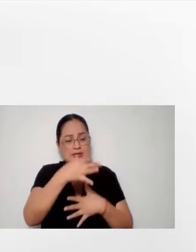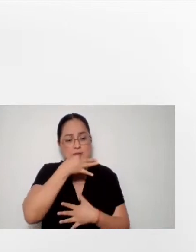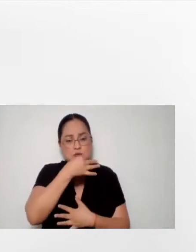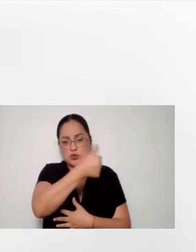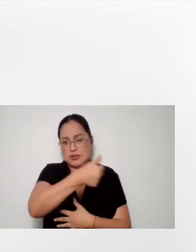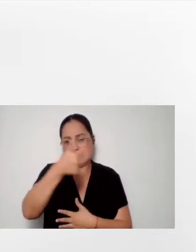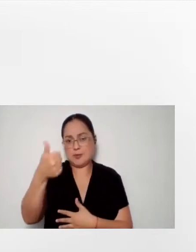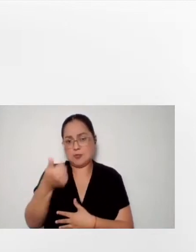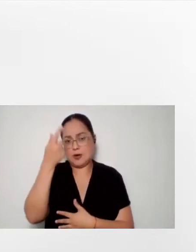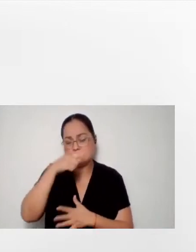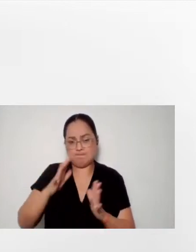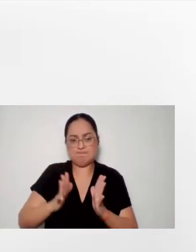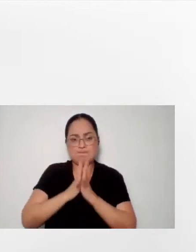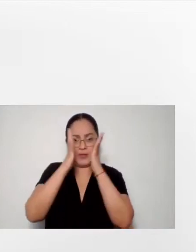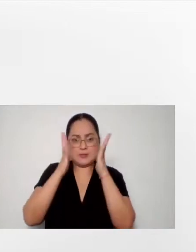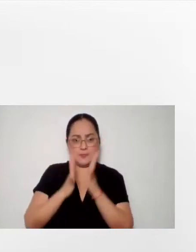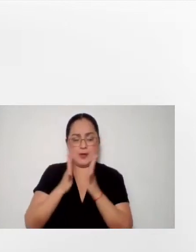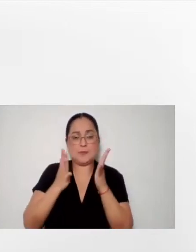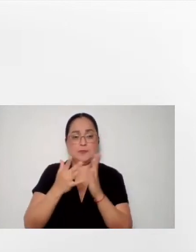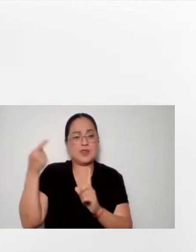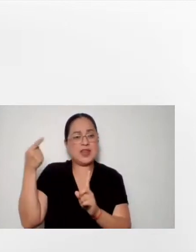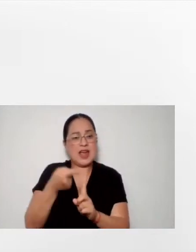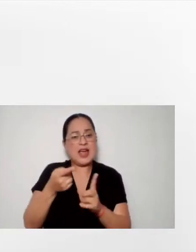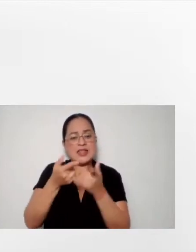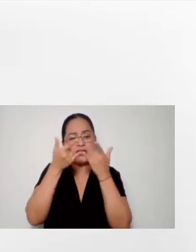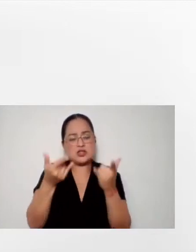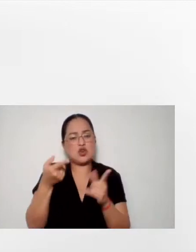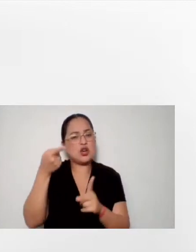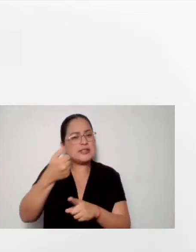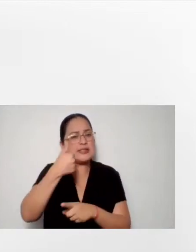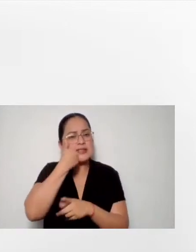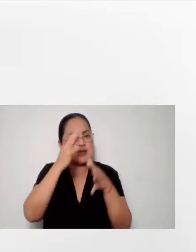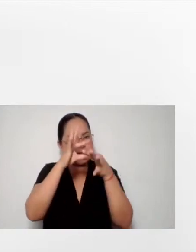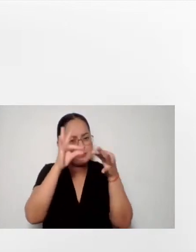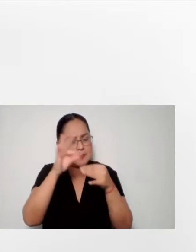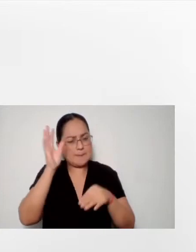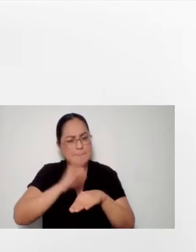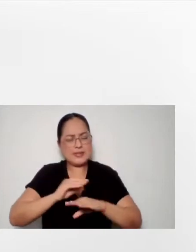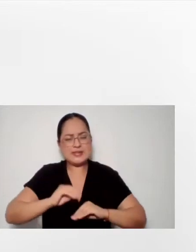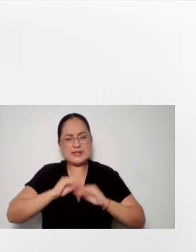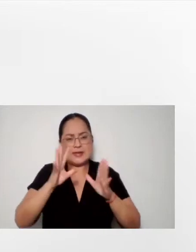una, sobre casos específicos que les gustaría resaltar.